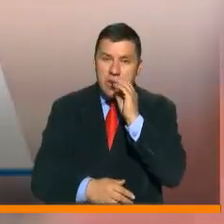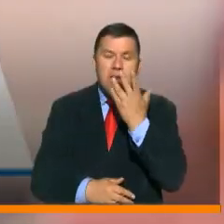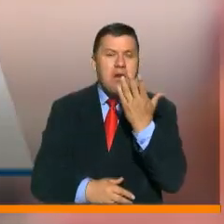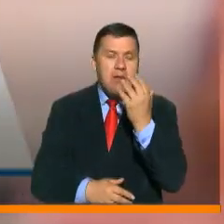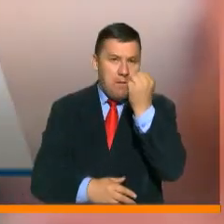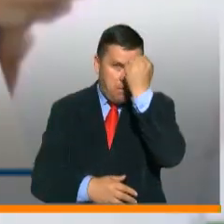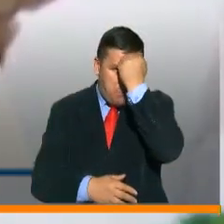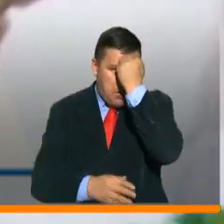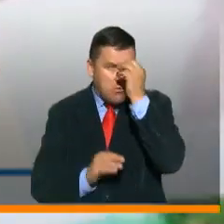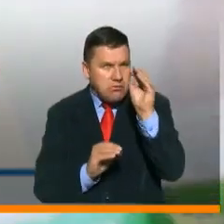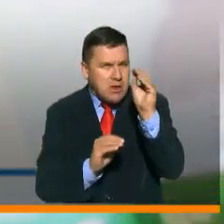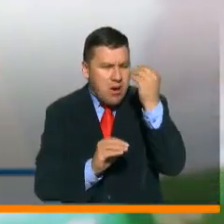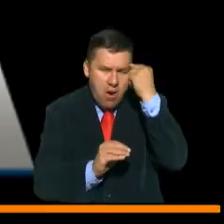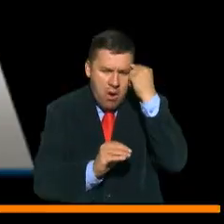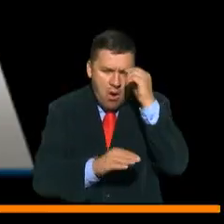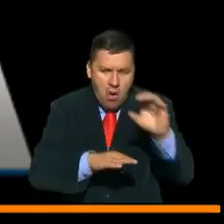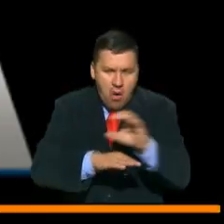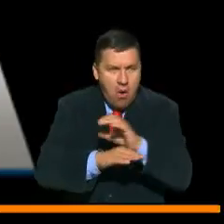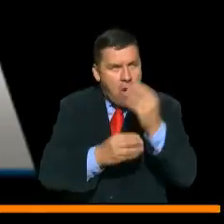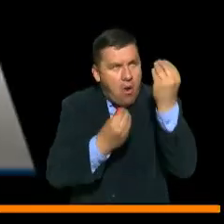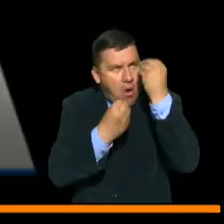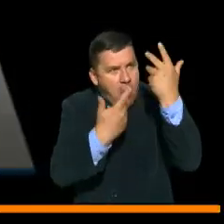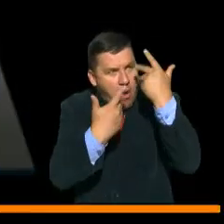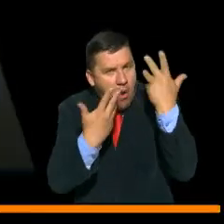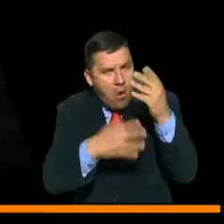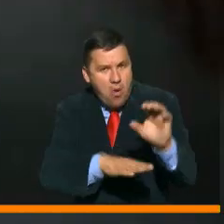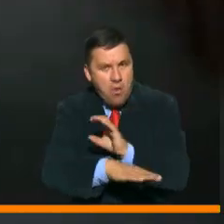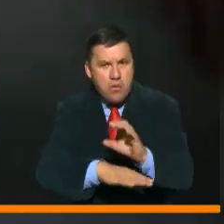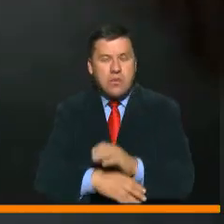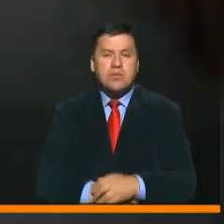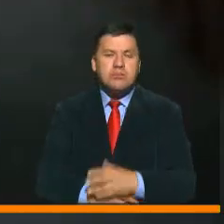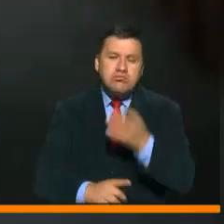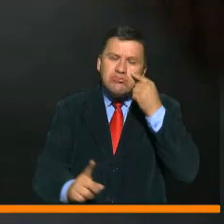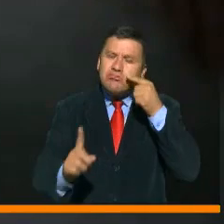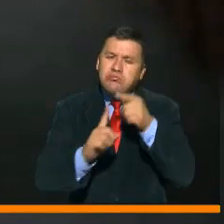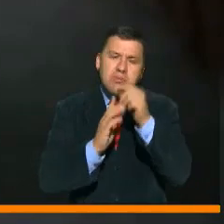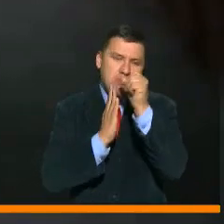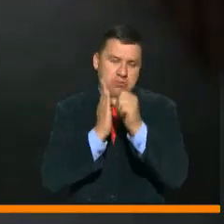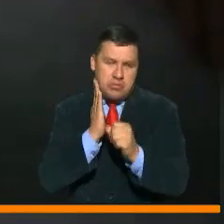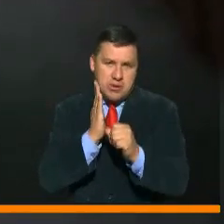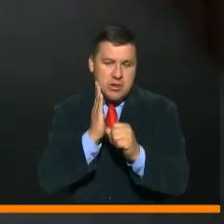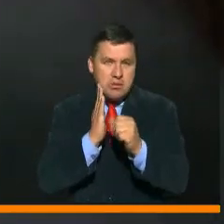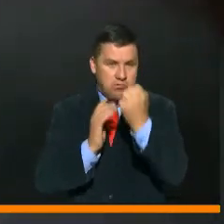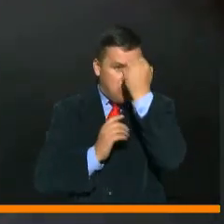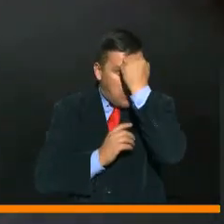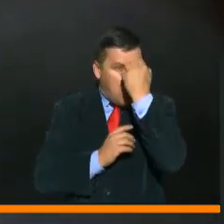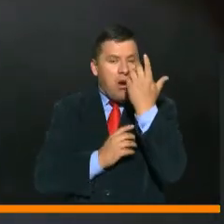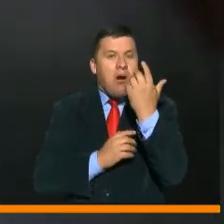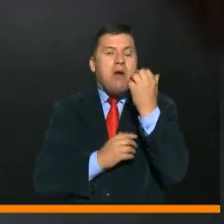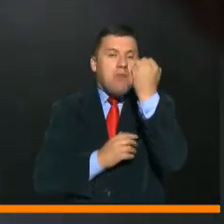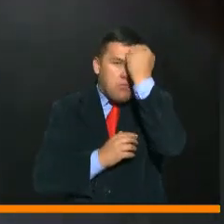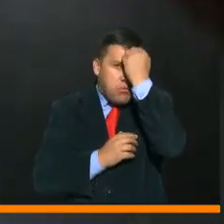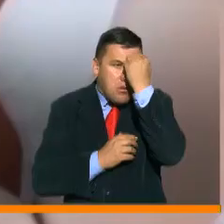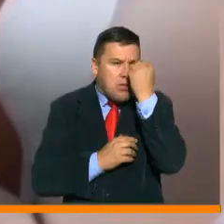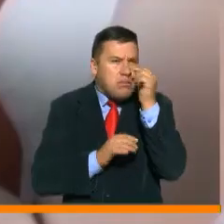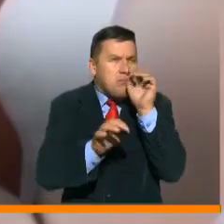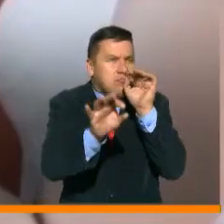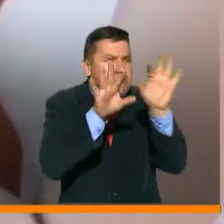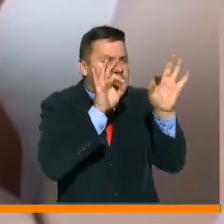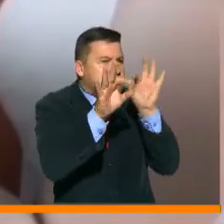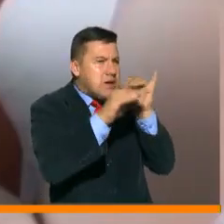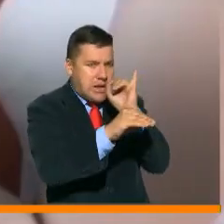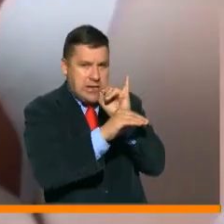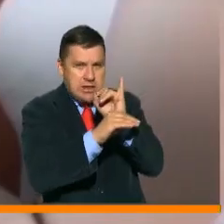formar a docentes en pensamiento computacional el objetivo del programa es conformar un banco de docentes elegibles de